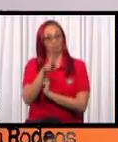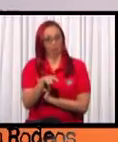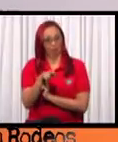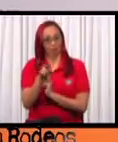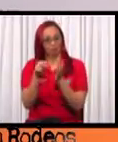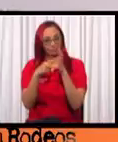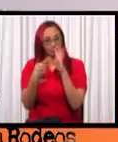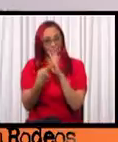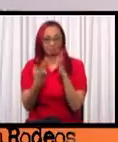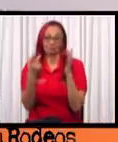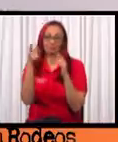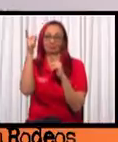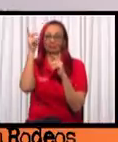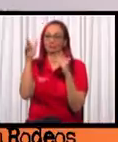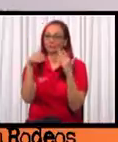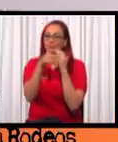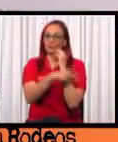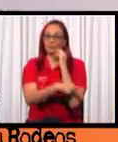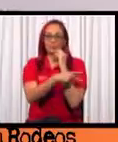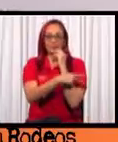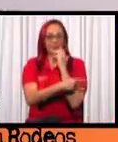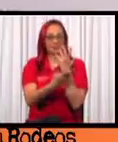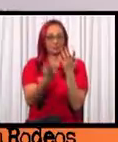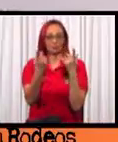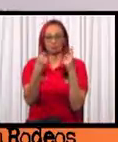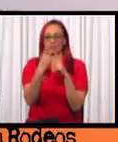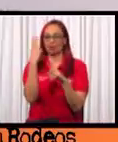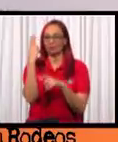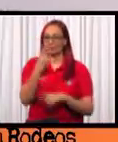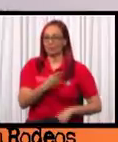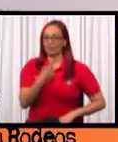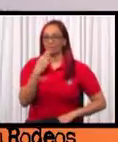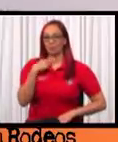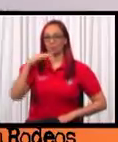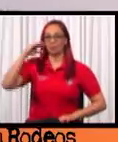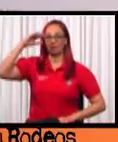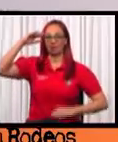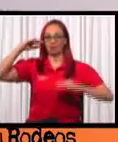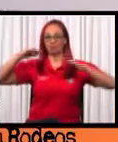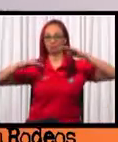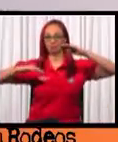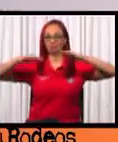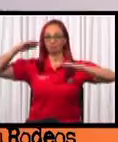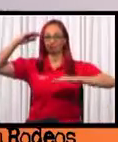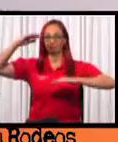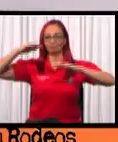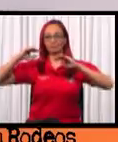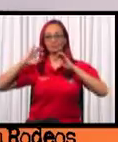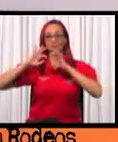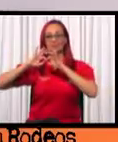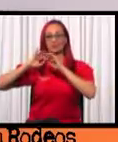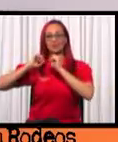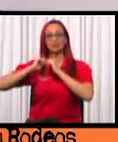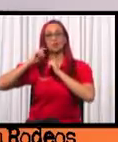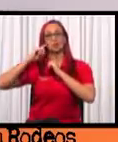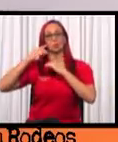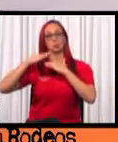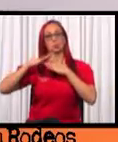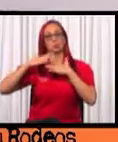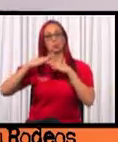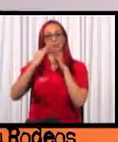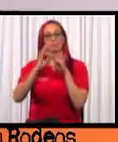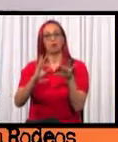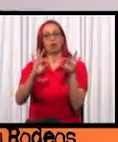con todos los países sucede lo mismo, hay una desbalanza, un desbalance considerable en cuanto a lo que es